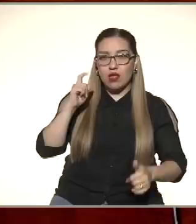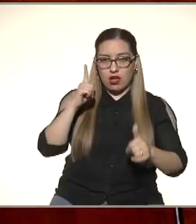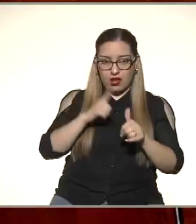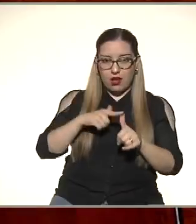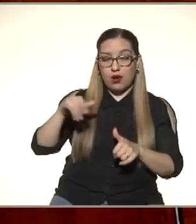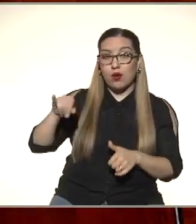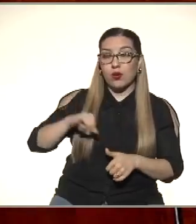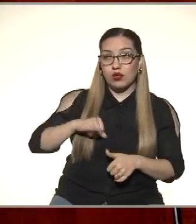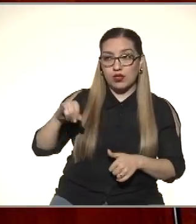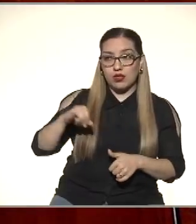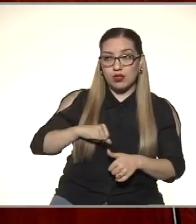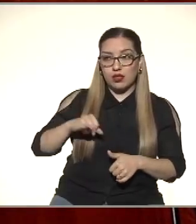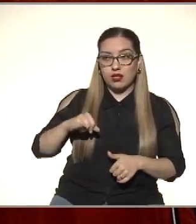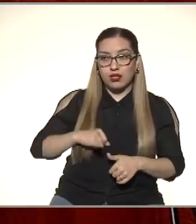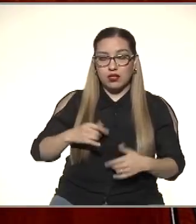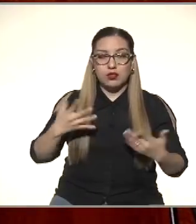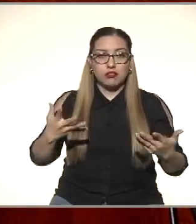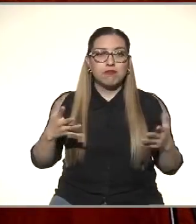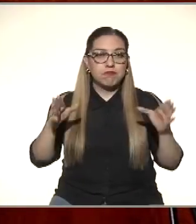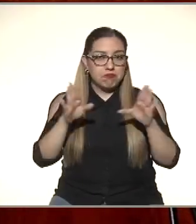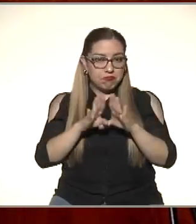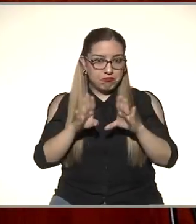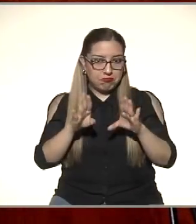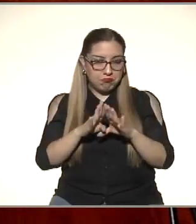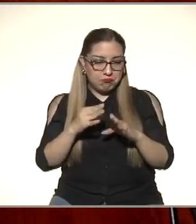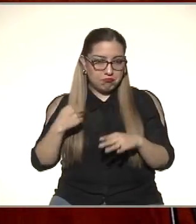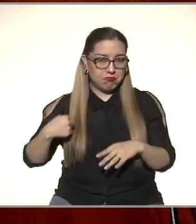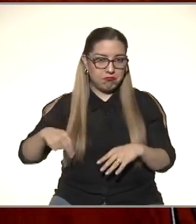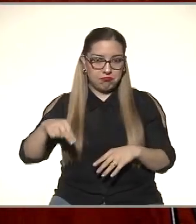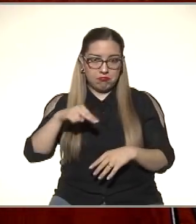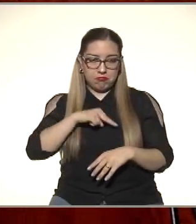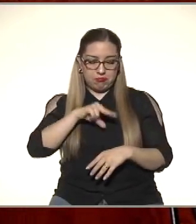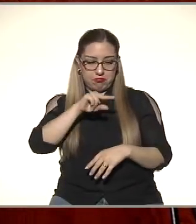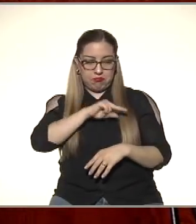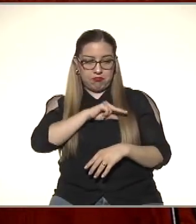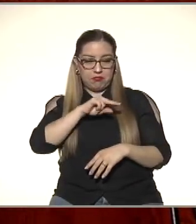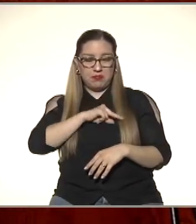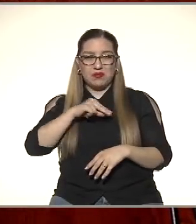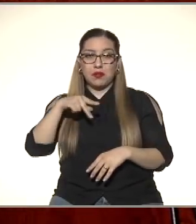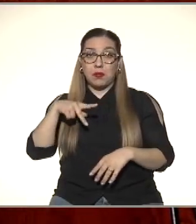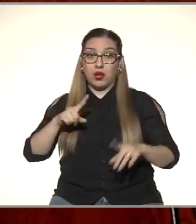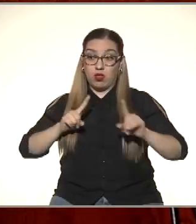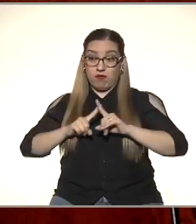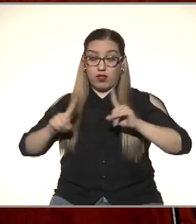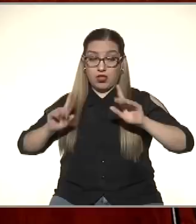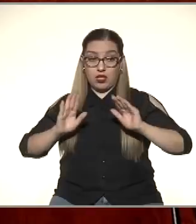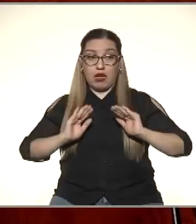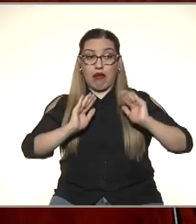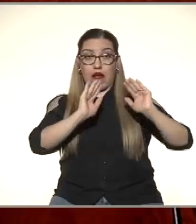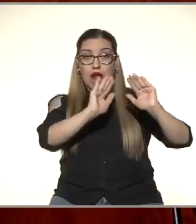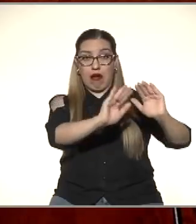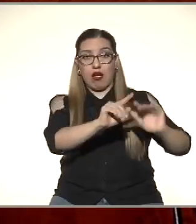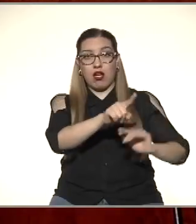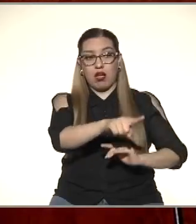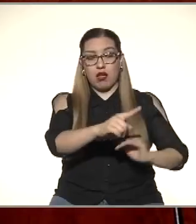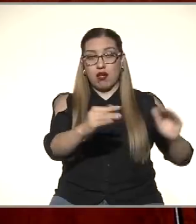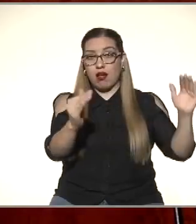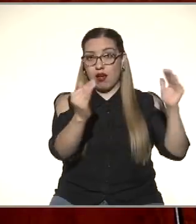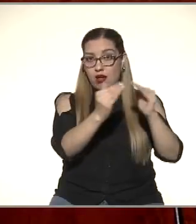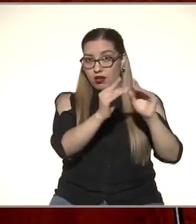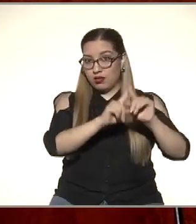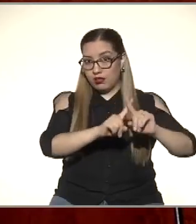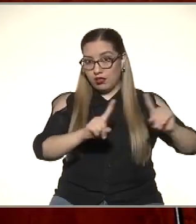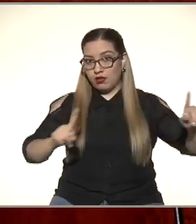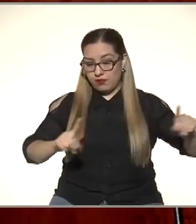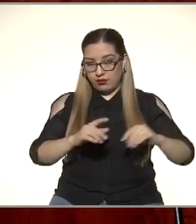cómo lo debemos manejar, por ejemplo, nosotros. Pero el asunto es que viven allá. Claro. ¿Sí? Y usan las palabras, por ejemplo,